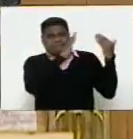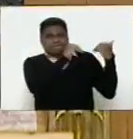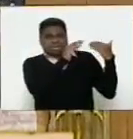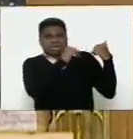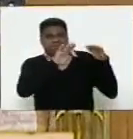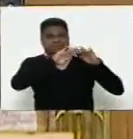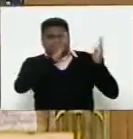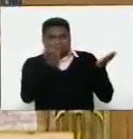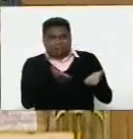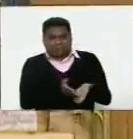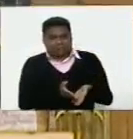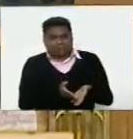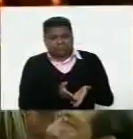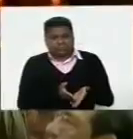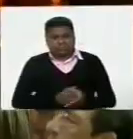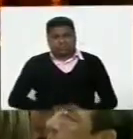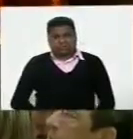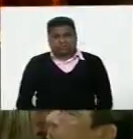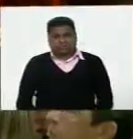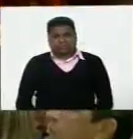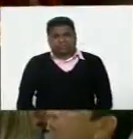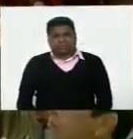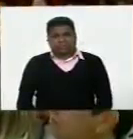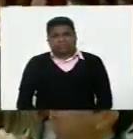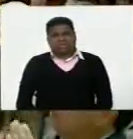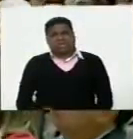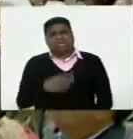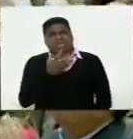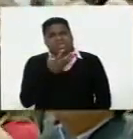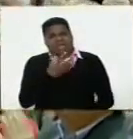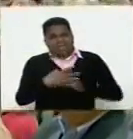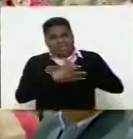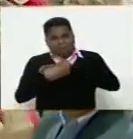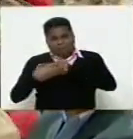mundo y que es ejemplo para el mundo.